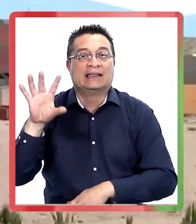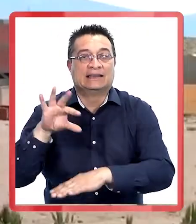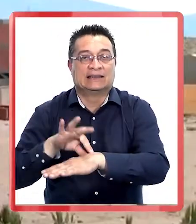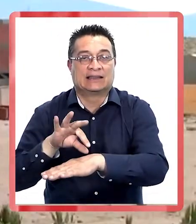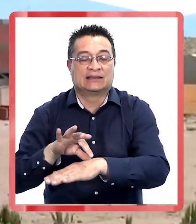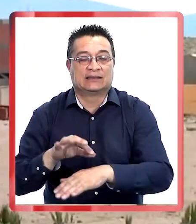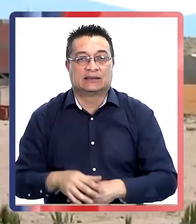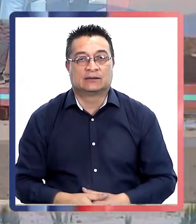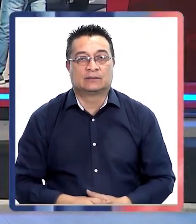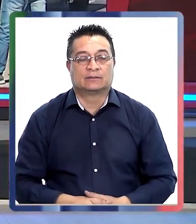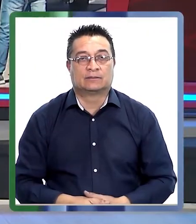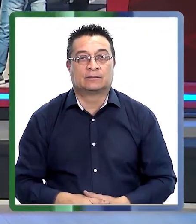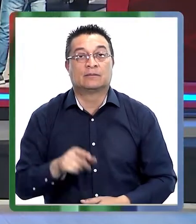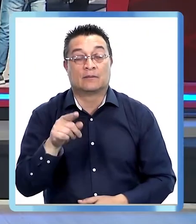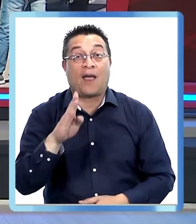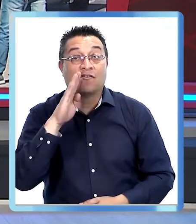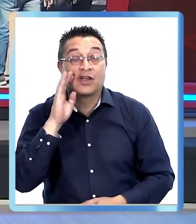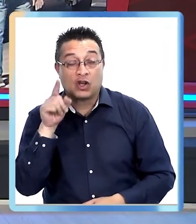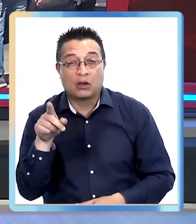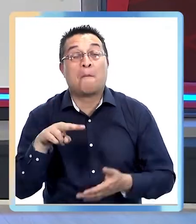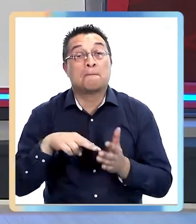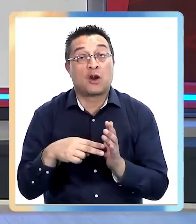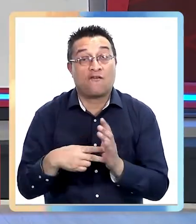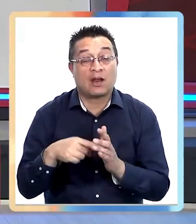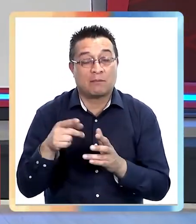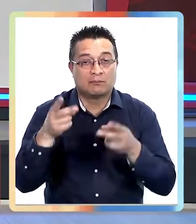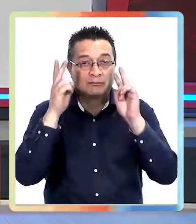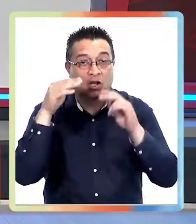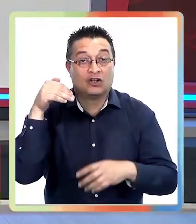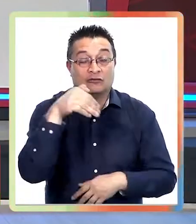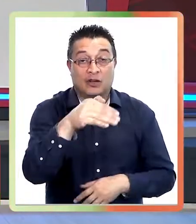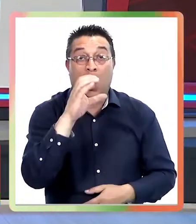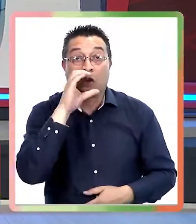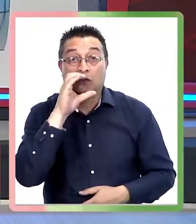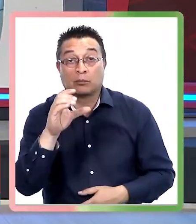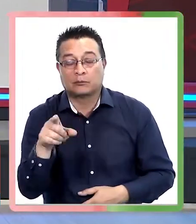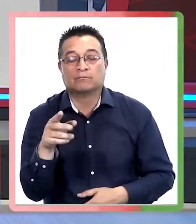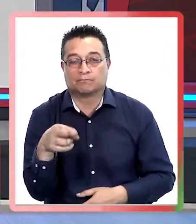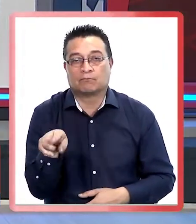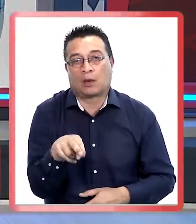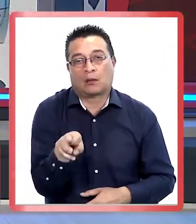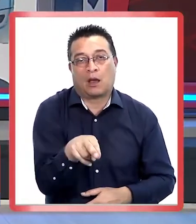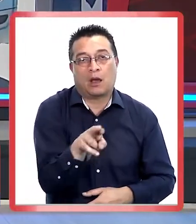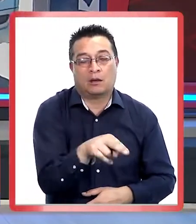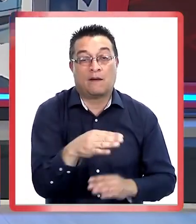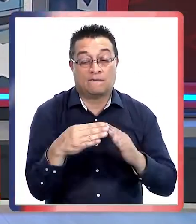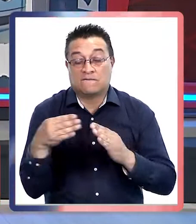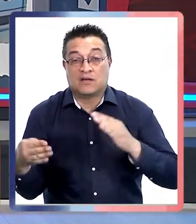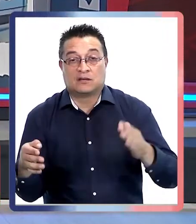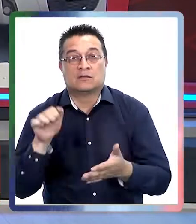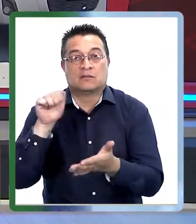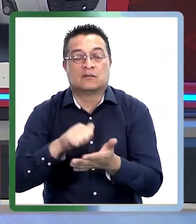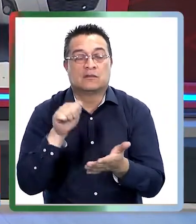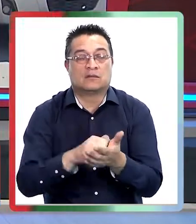Isquia Siches. Nos vamos al Biobío. El problema de la locomoción en Concepción se ha vuelto constante. Los vecinos